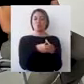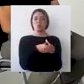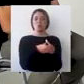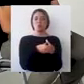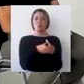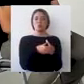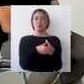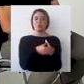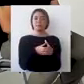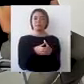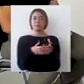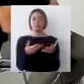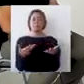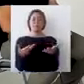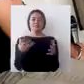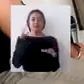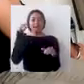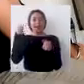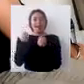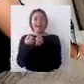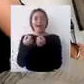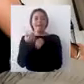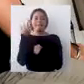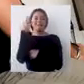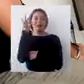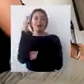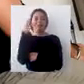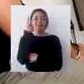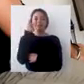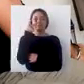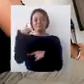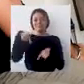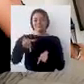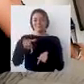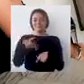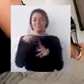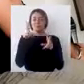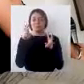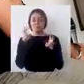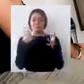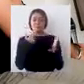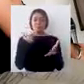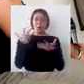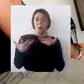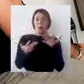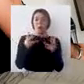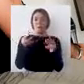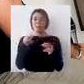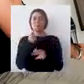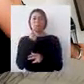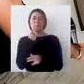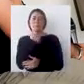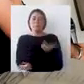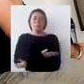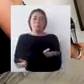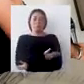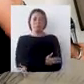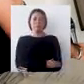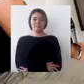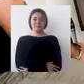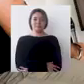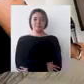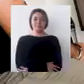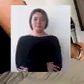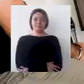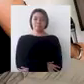por la Alianza Francesa de Pereira a través de los talleres de Hablemos de BD. Entonces, es de ese trabajo de